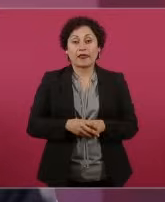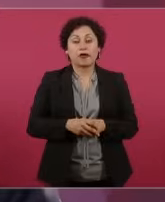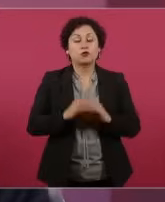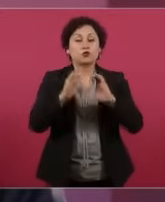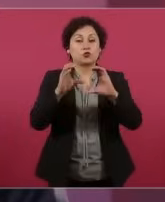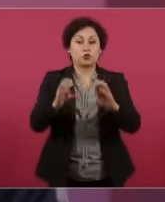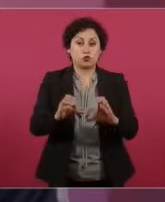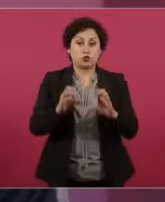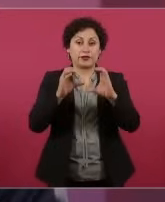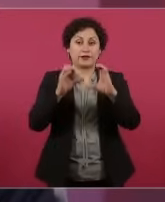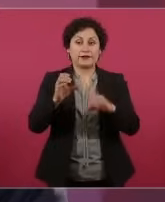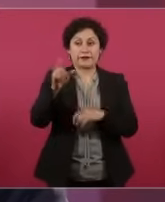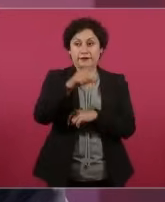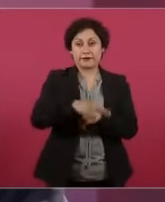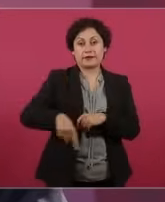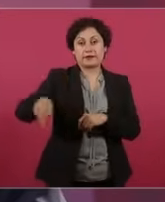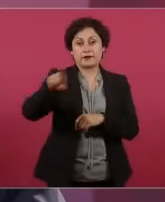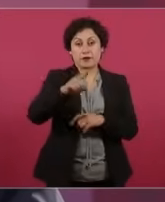oligarcas,